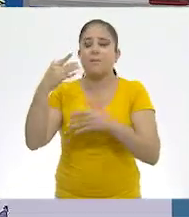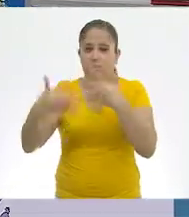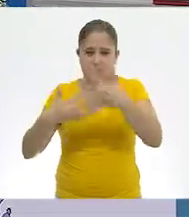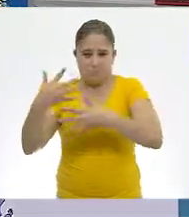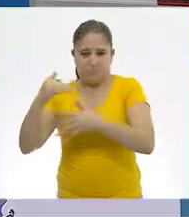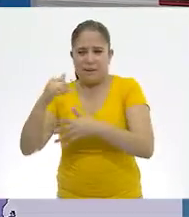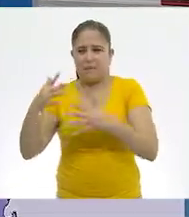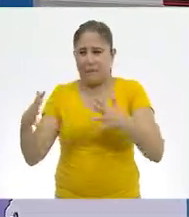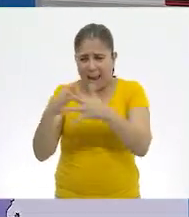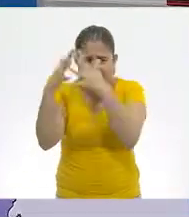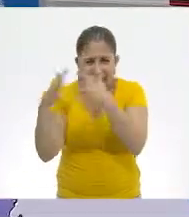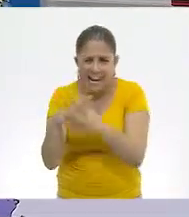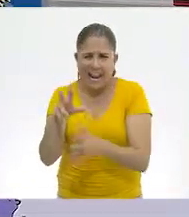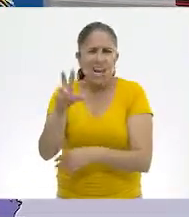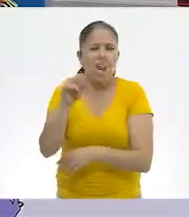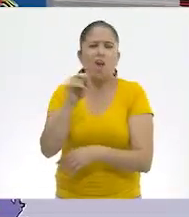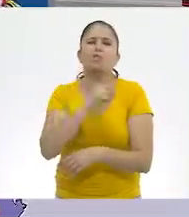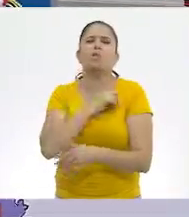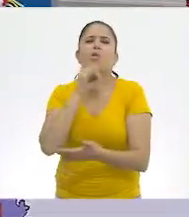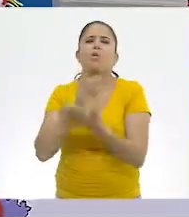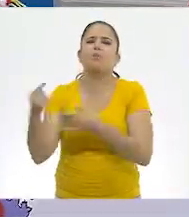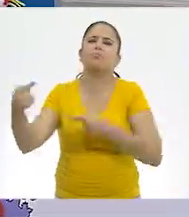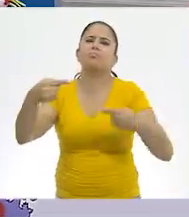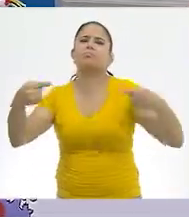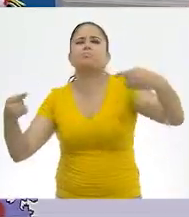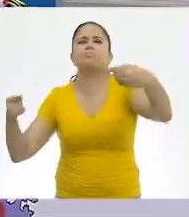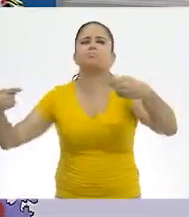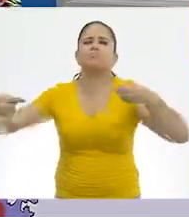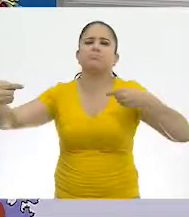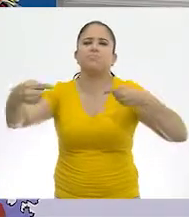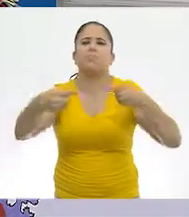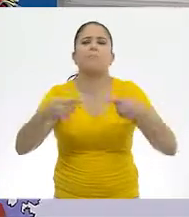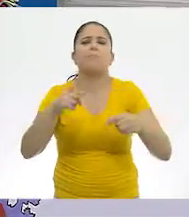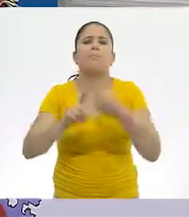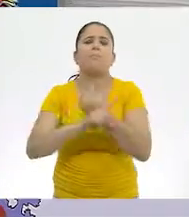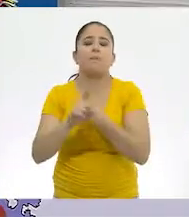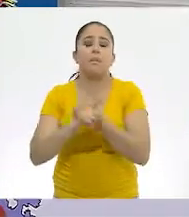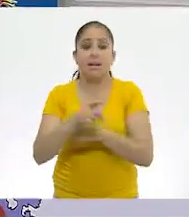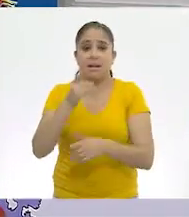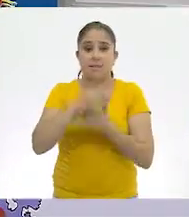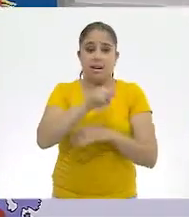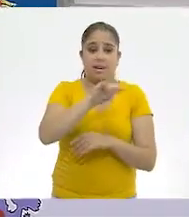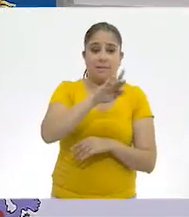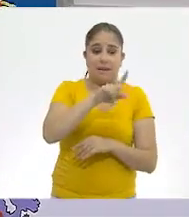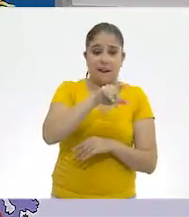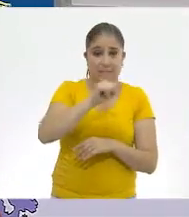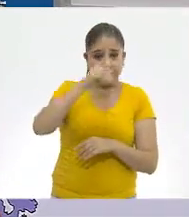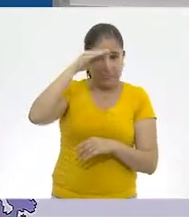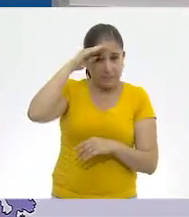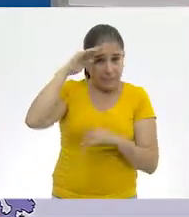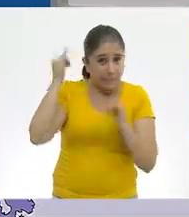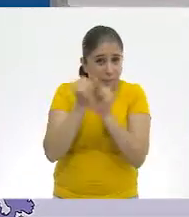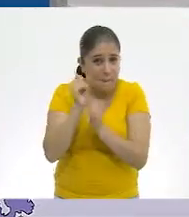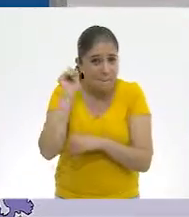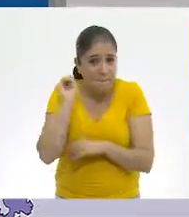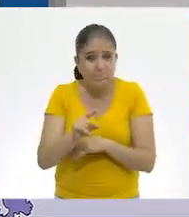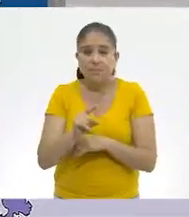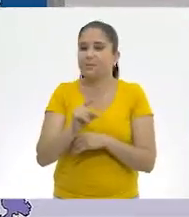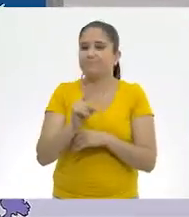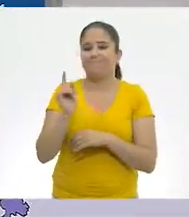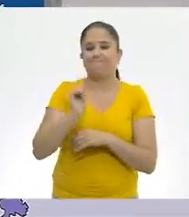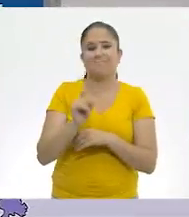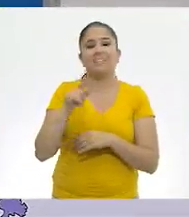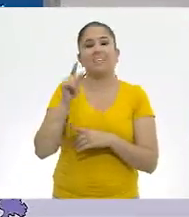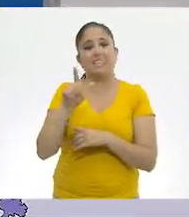intervención extranjera. Pero sí es muy importante recalcar que no todos los liberales pensaban igual y parte importante del